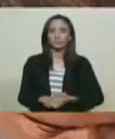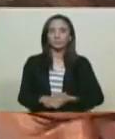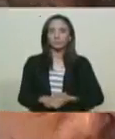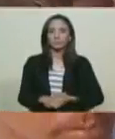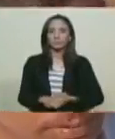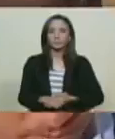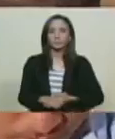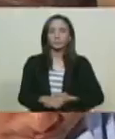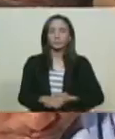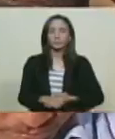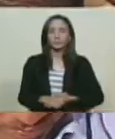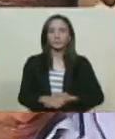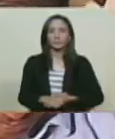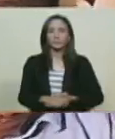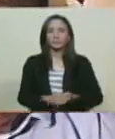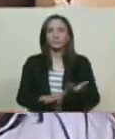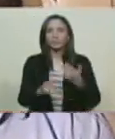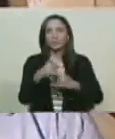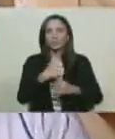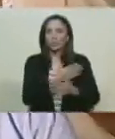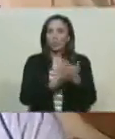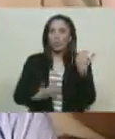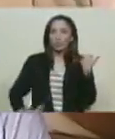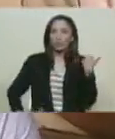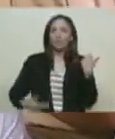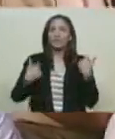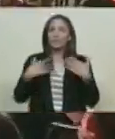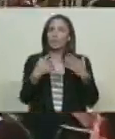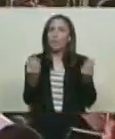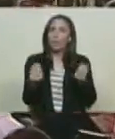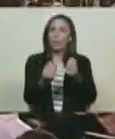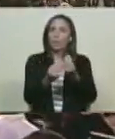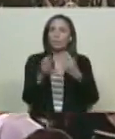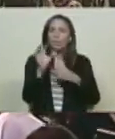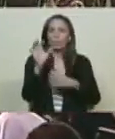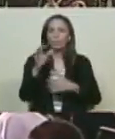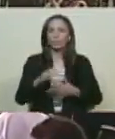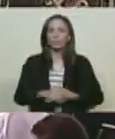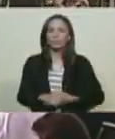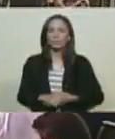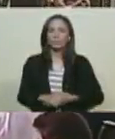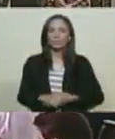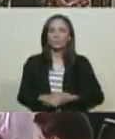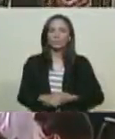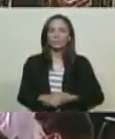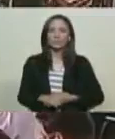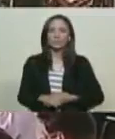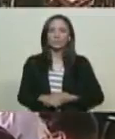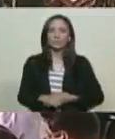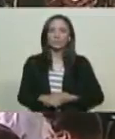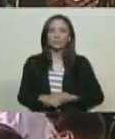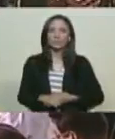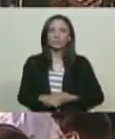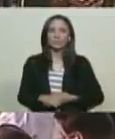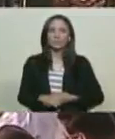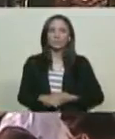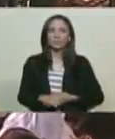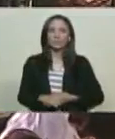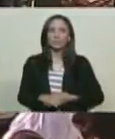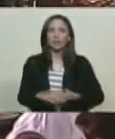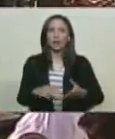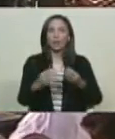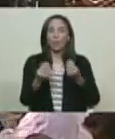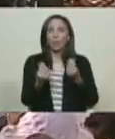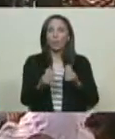2019-2025, con el cual yo como presidente voy a gobernar junto al pueblo, obedeciendo al pueblo, aprendiendo del pueblo,